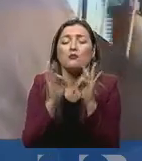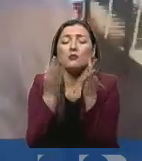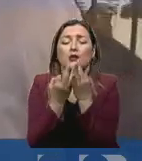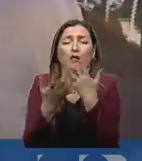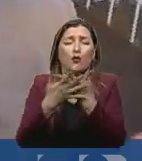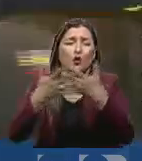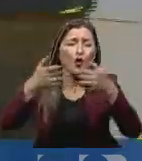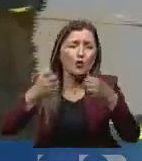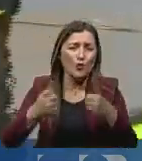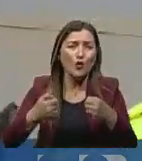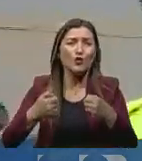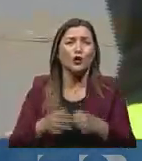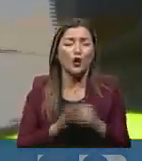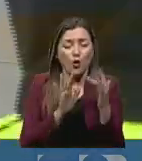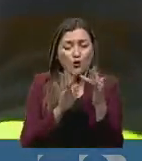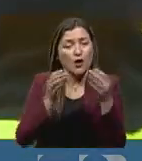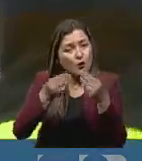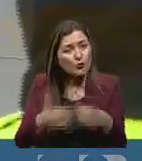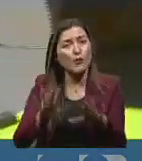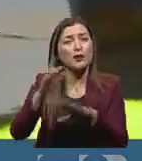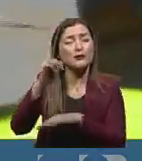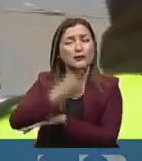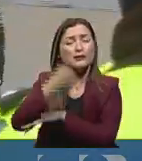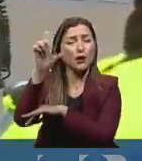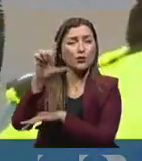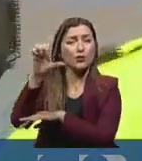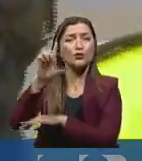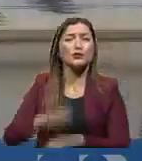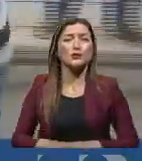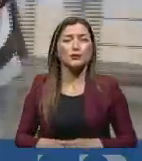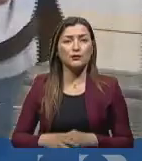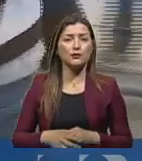debido a que perdieron el contacto desde el día lunes